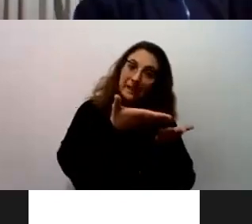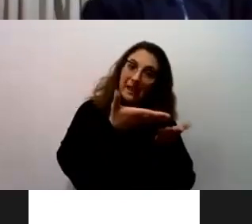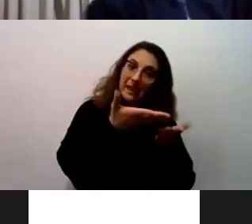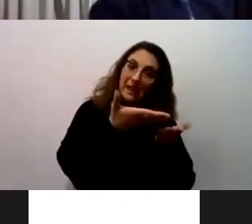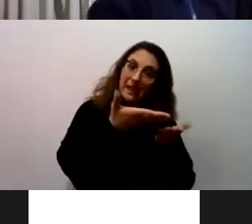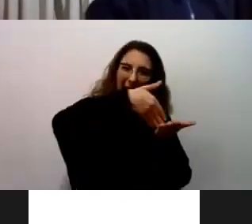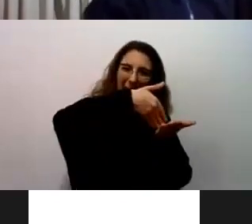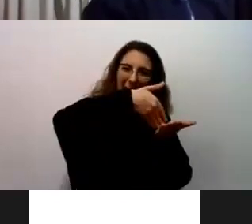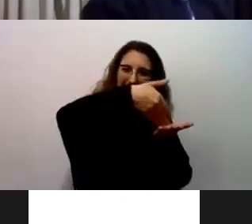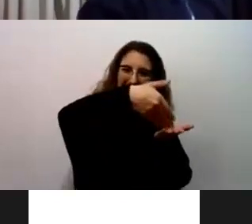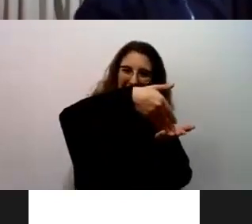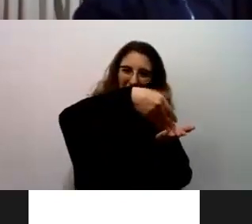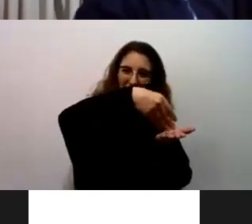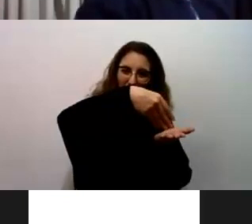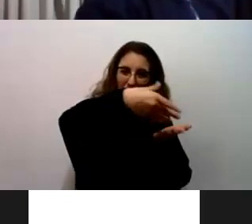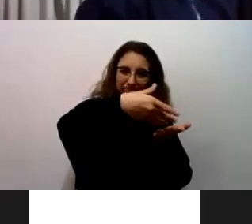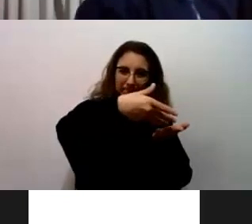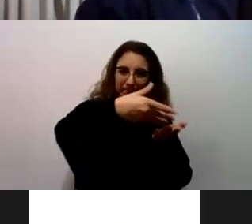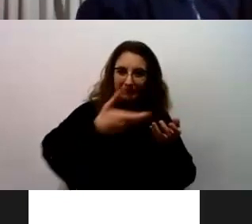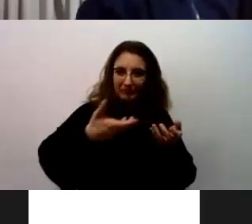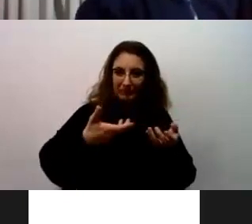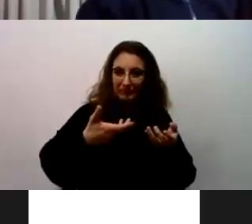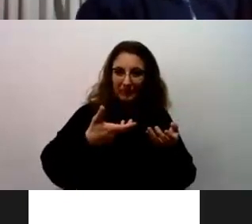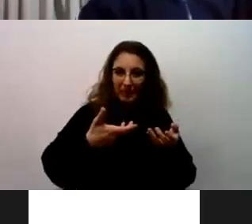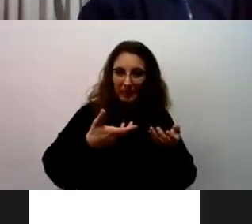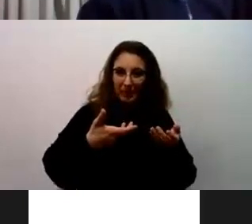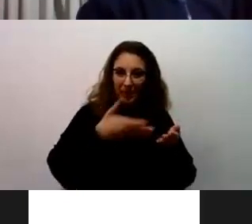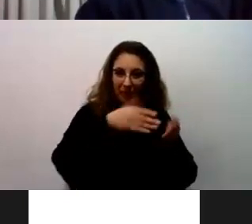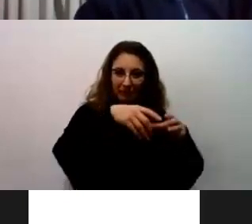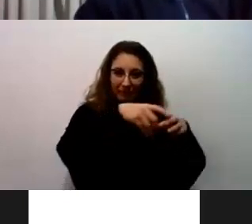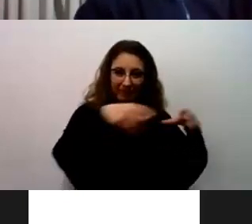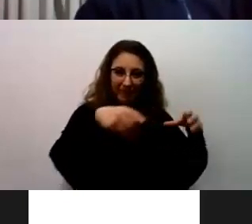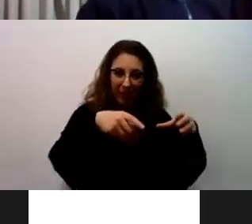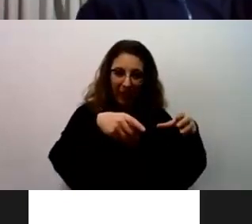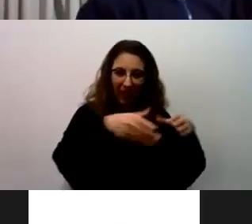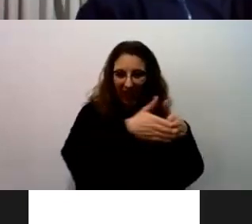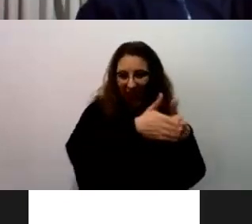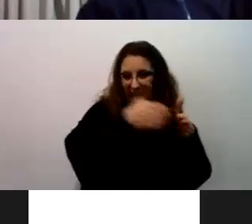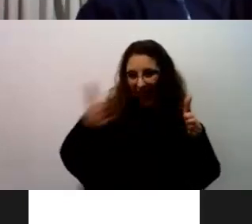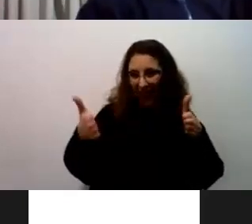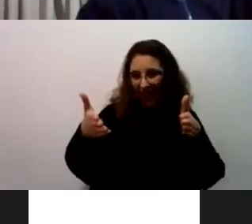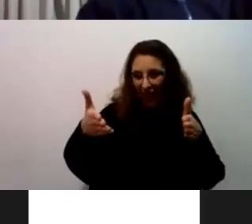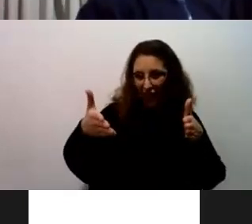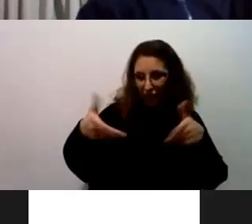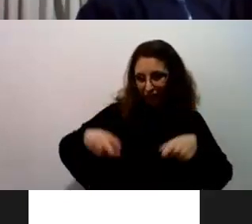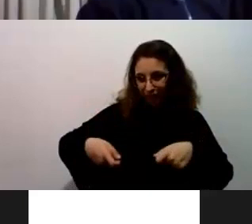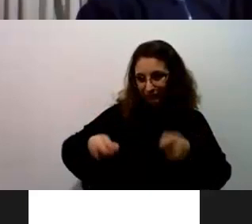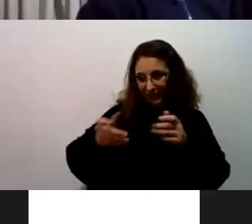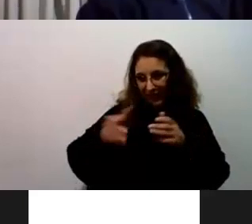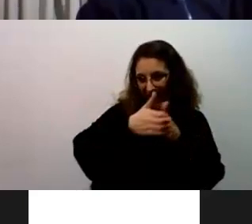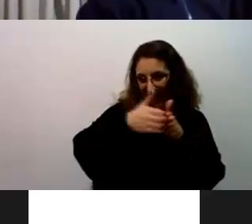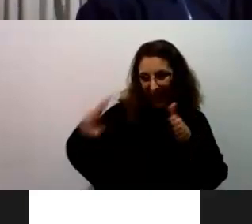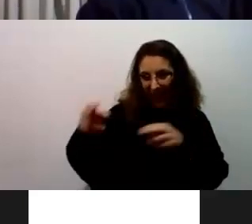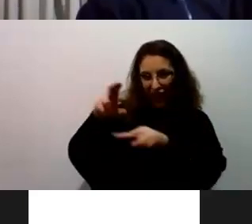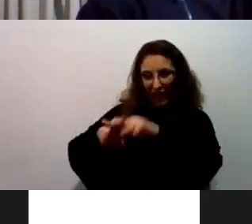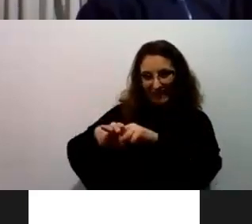un desplazamiento lateral del primer asiento. A diferencia de ser doble